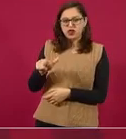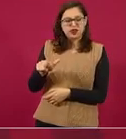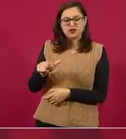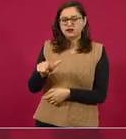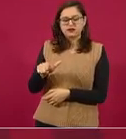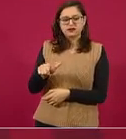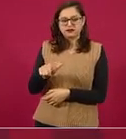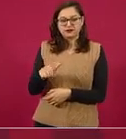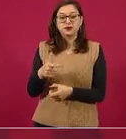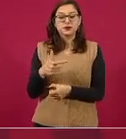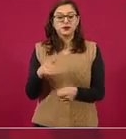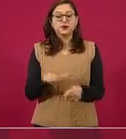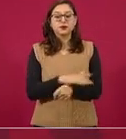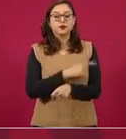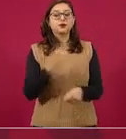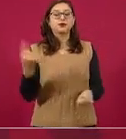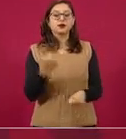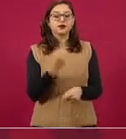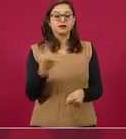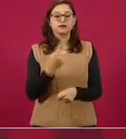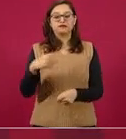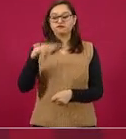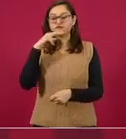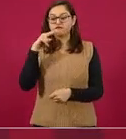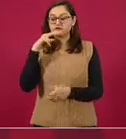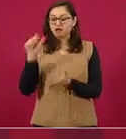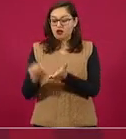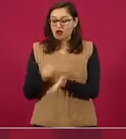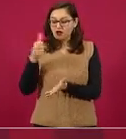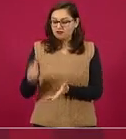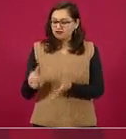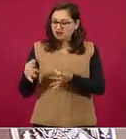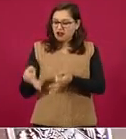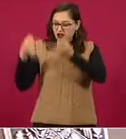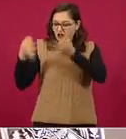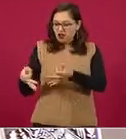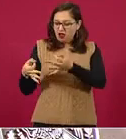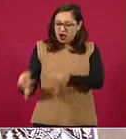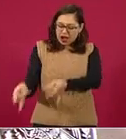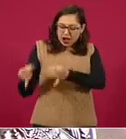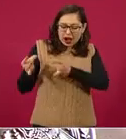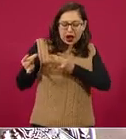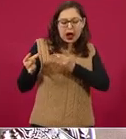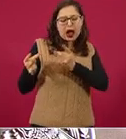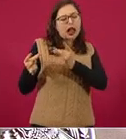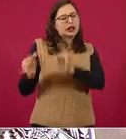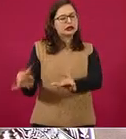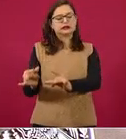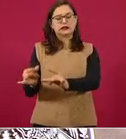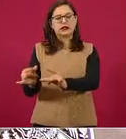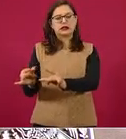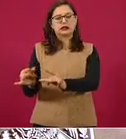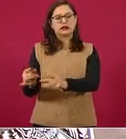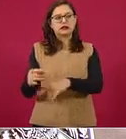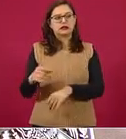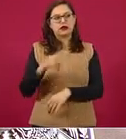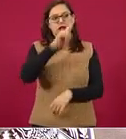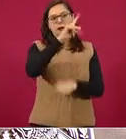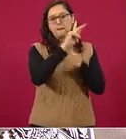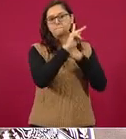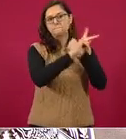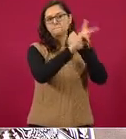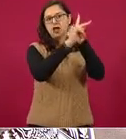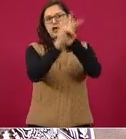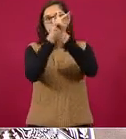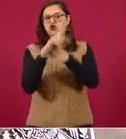Por su calidad en Estados Unidos, hay otros países interesados, ¿no?, en